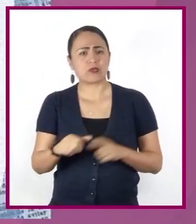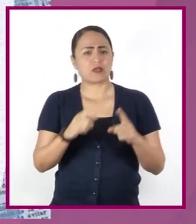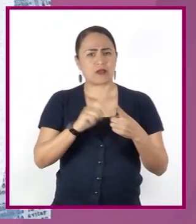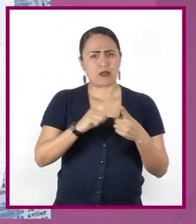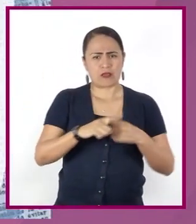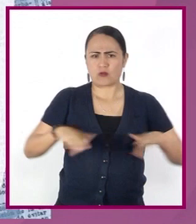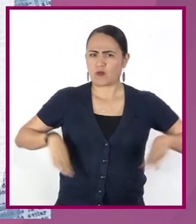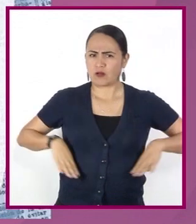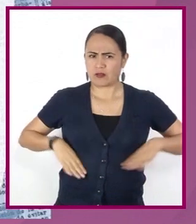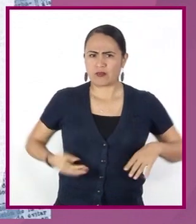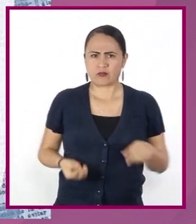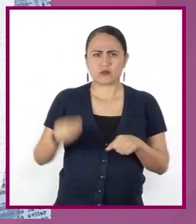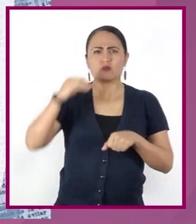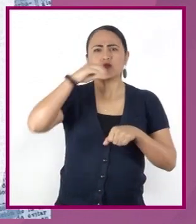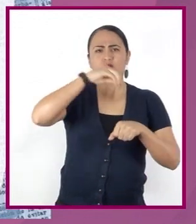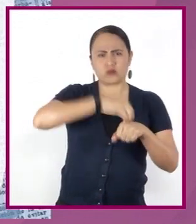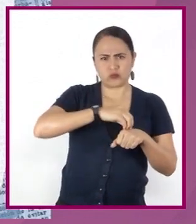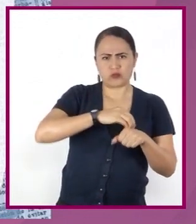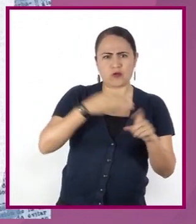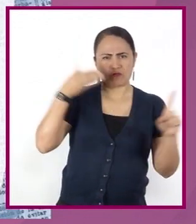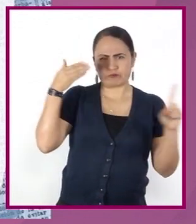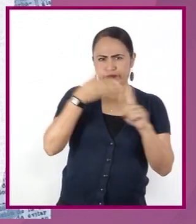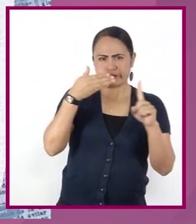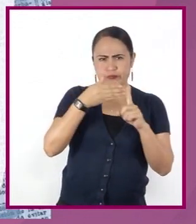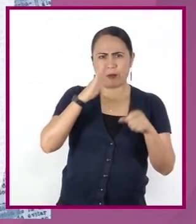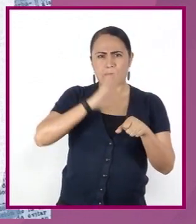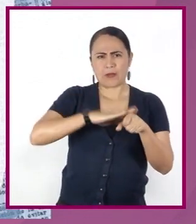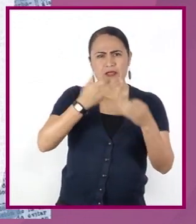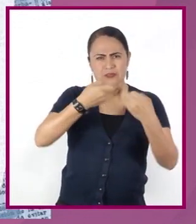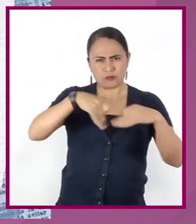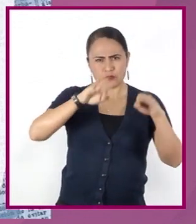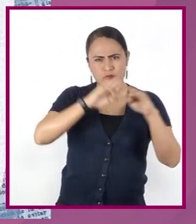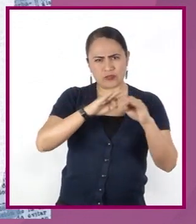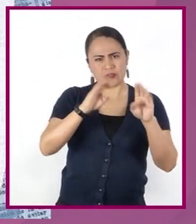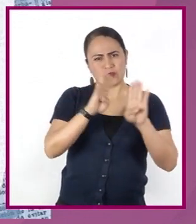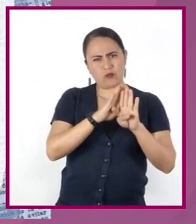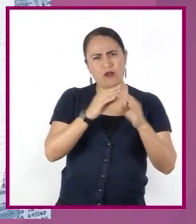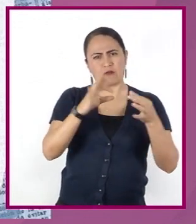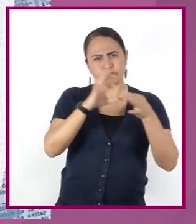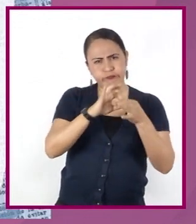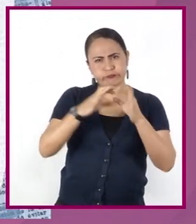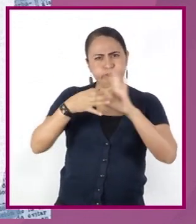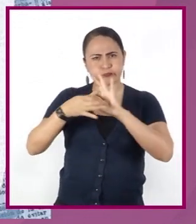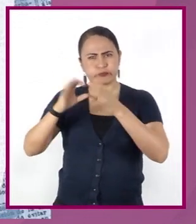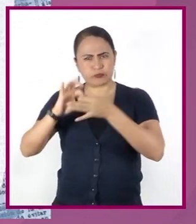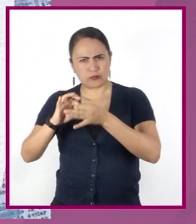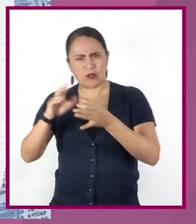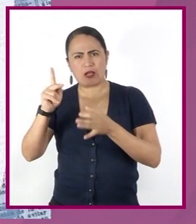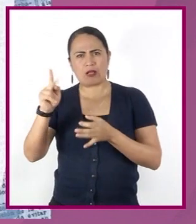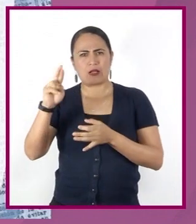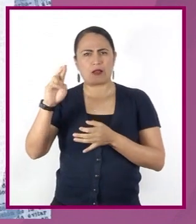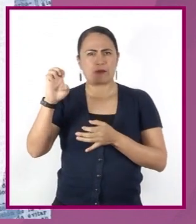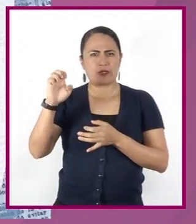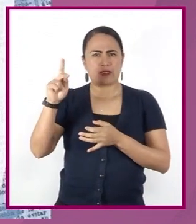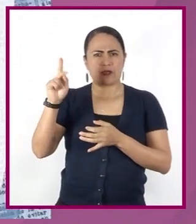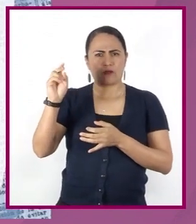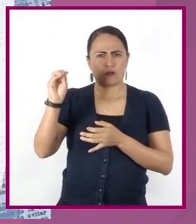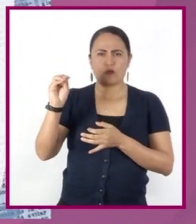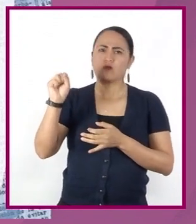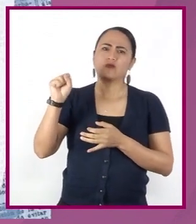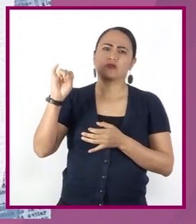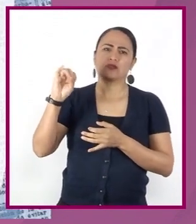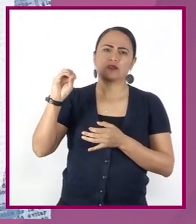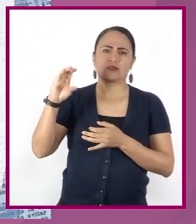que funciona como el núcleo de la frase y otros adjetivos, adverbios o preposiciones que también lo